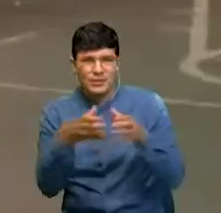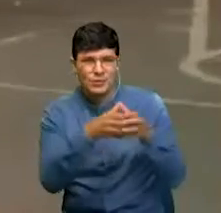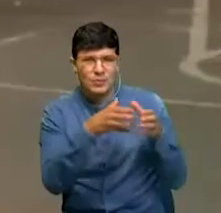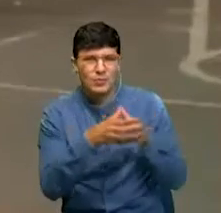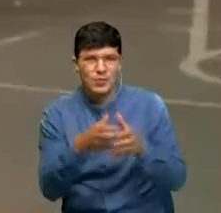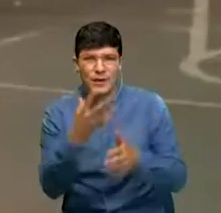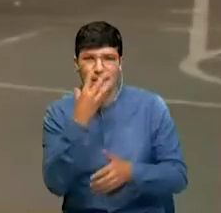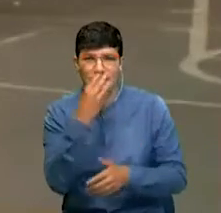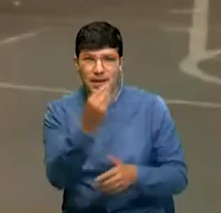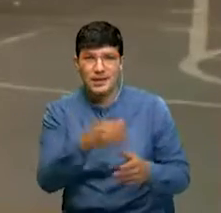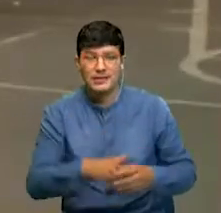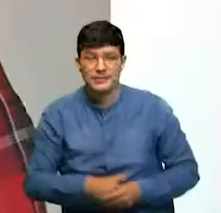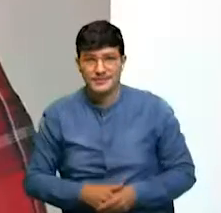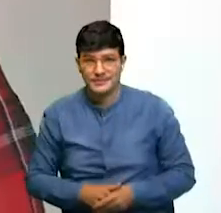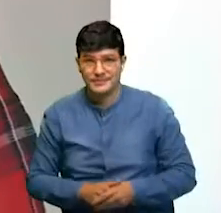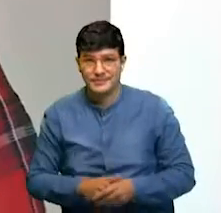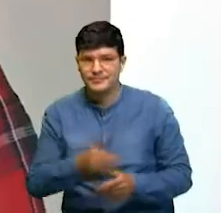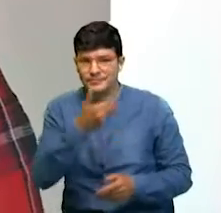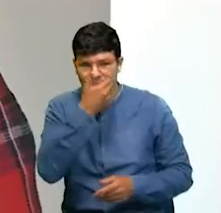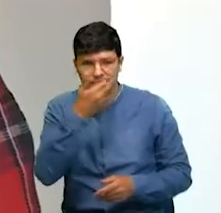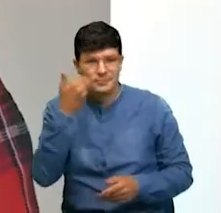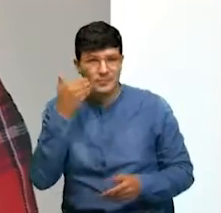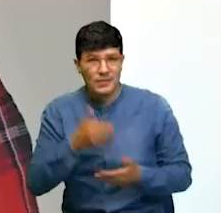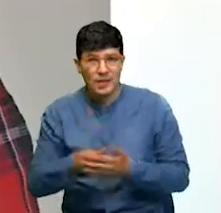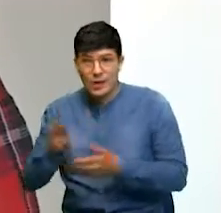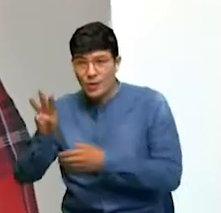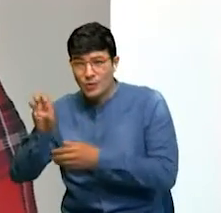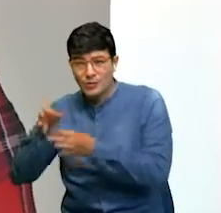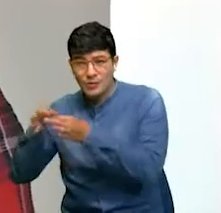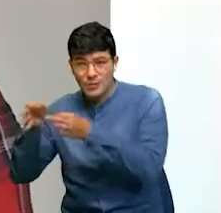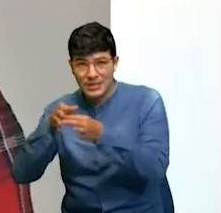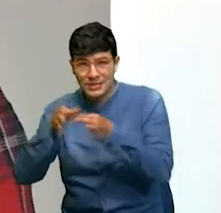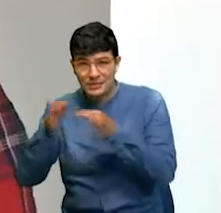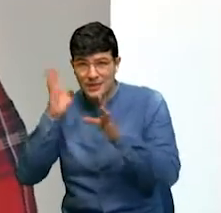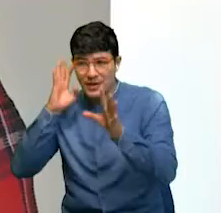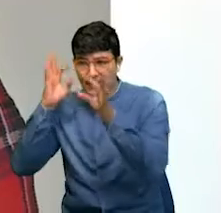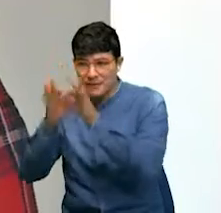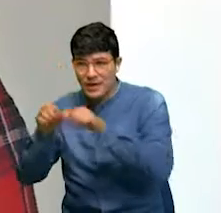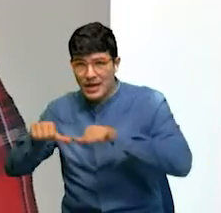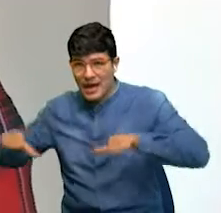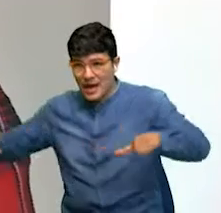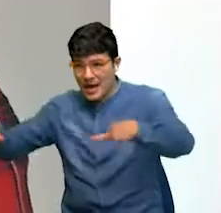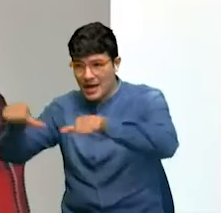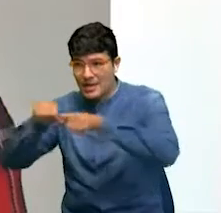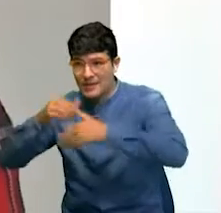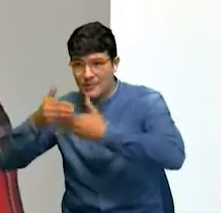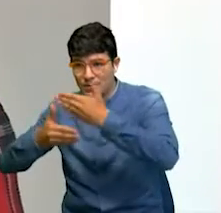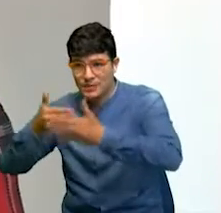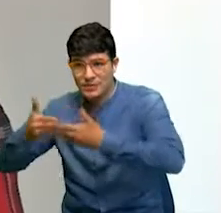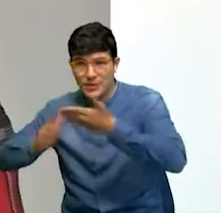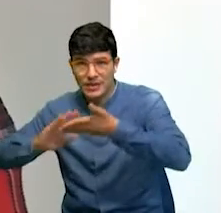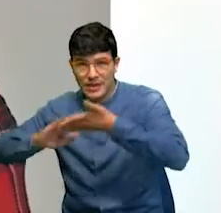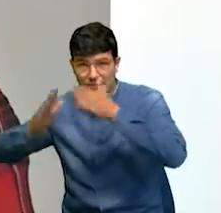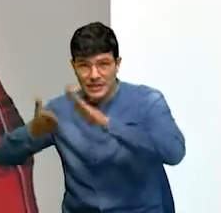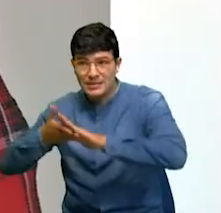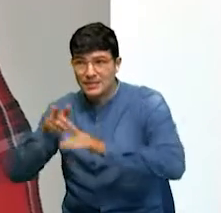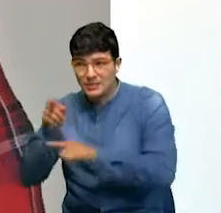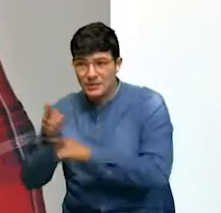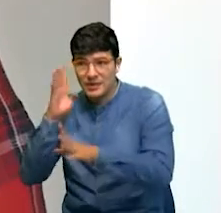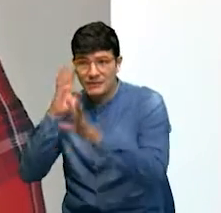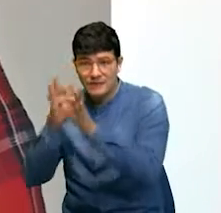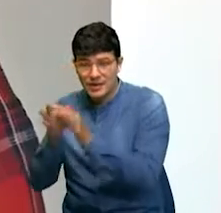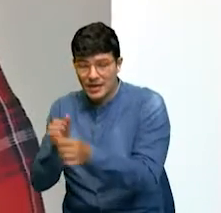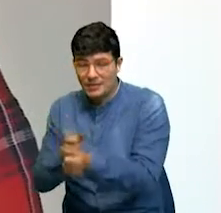28 municipios de la región pd priorizados en el marco del acuerdo a todos los municipios vulnerables y hay municipios